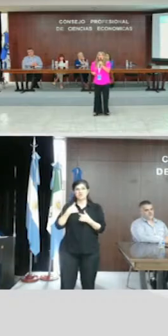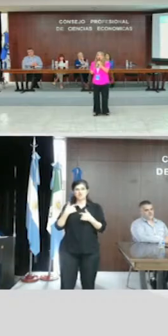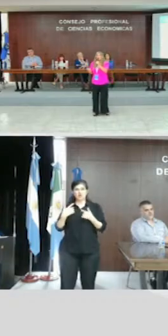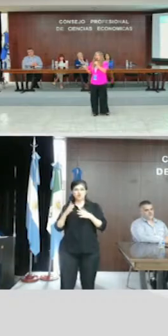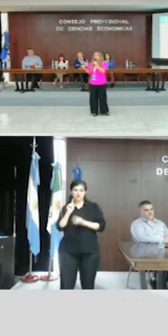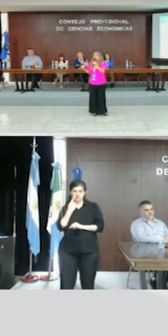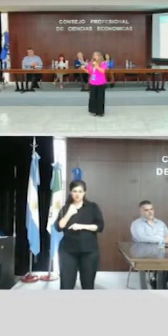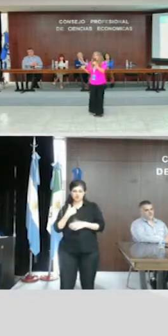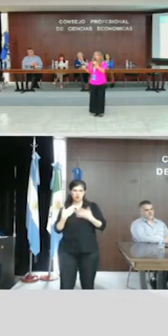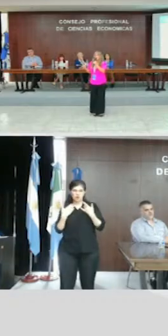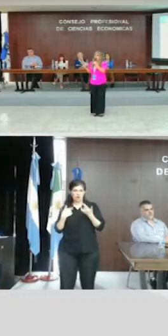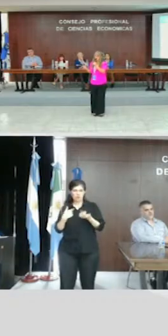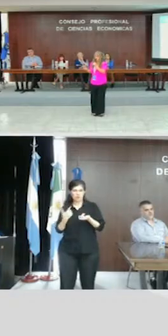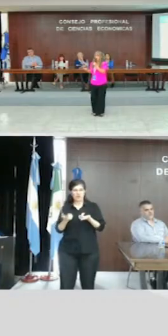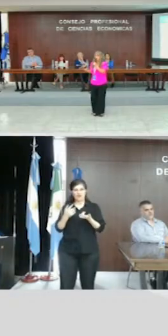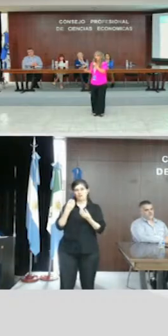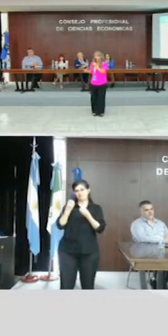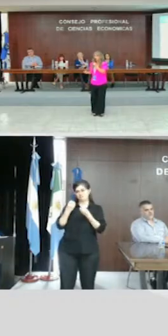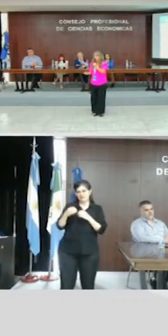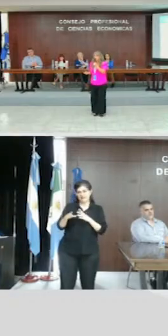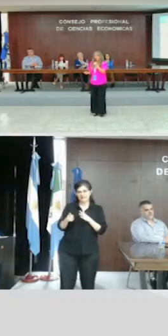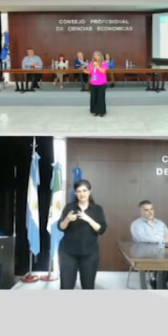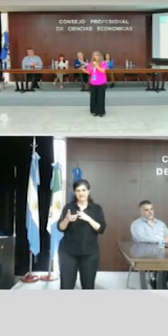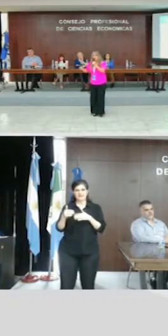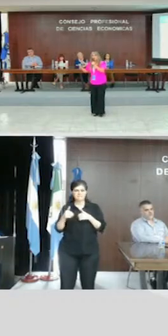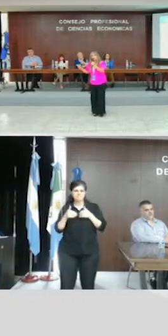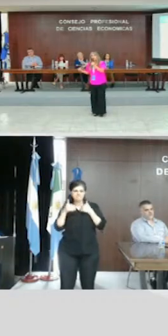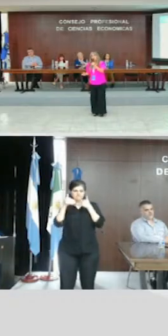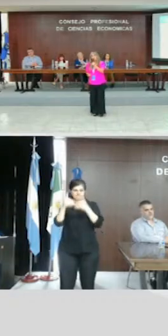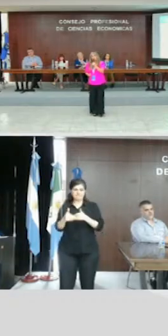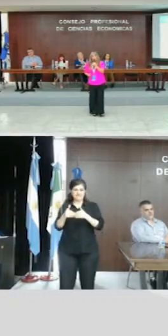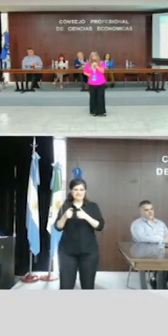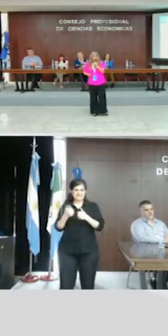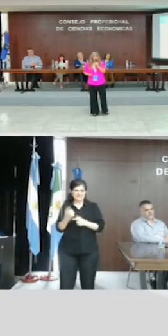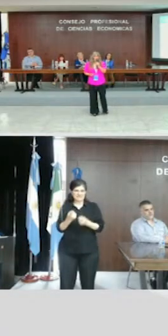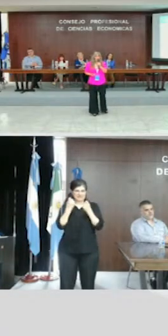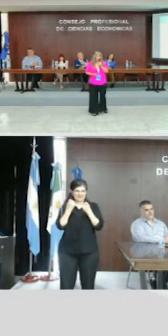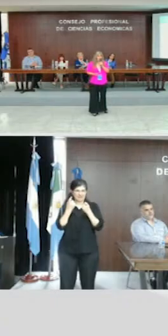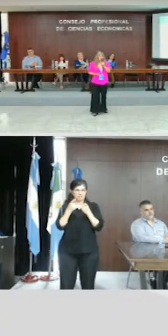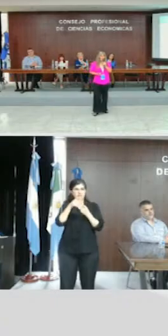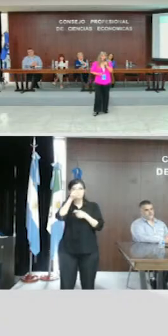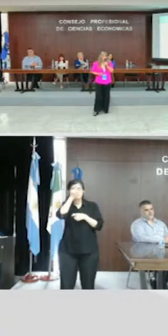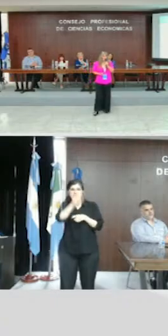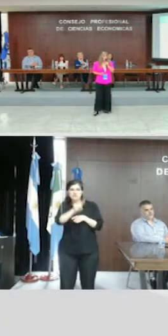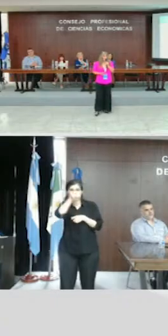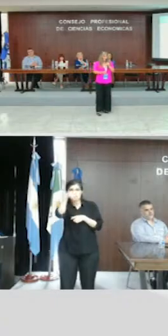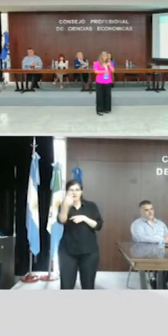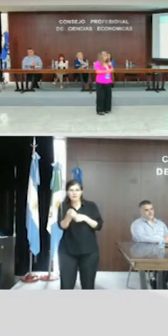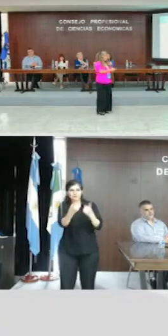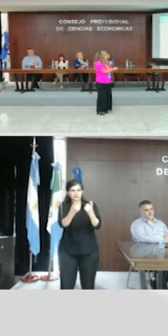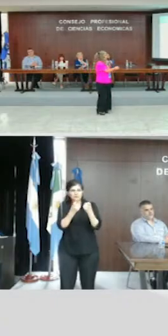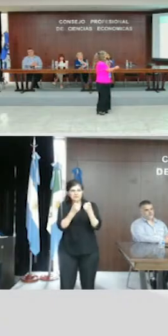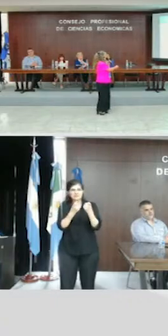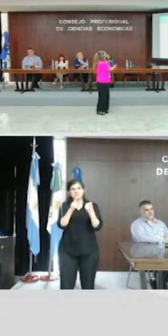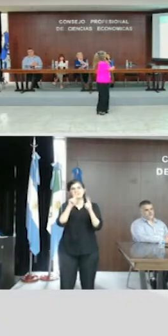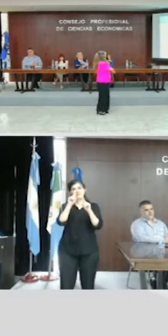Las limitaciones son importantes, ya necesitamos la ayuda del otro. De esas pérdidas también